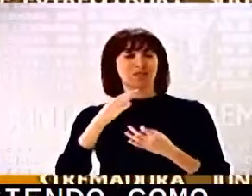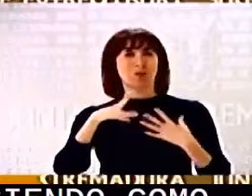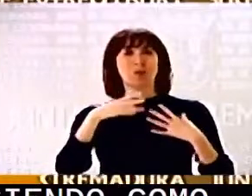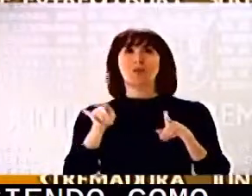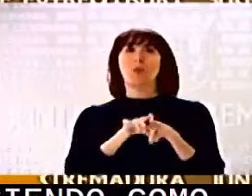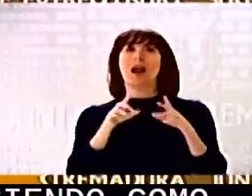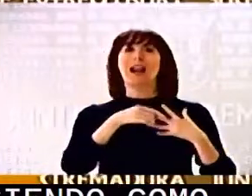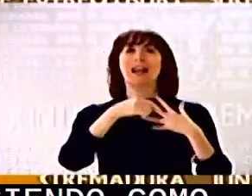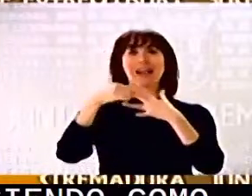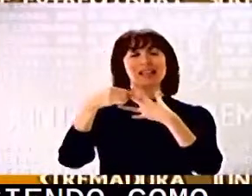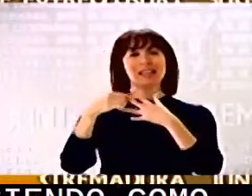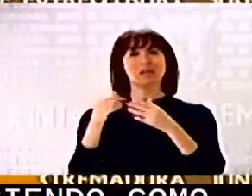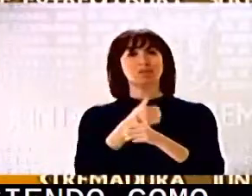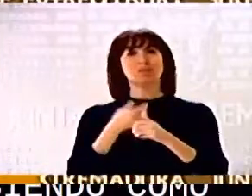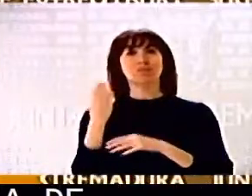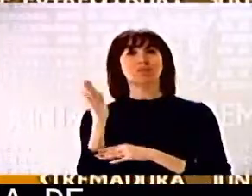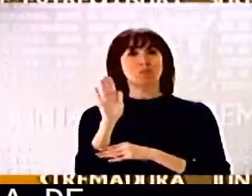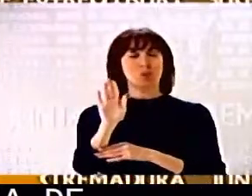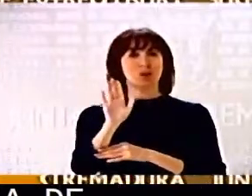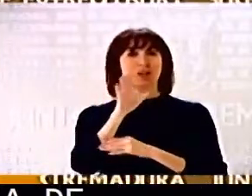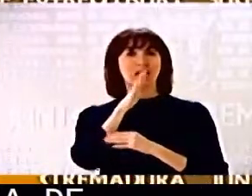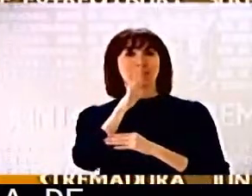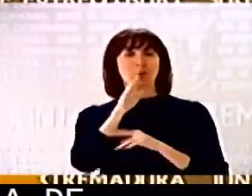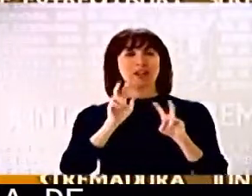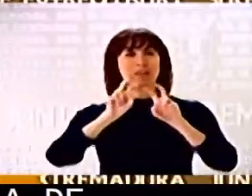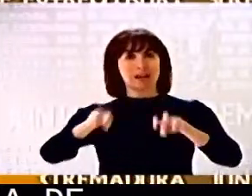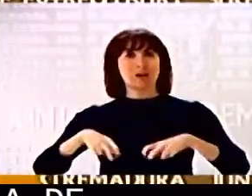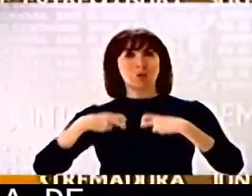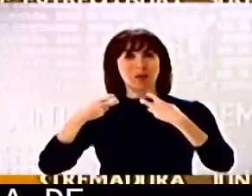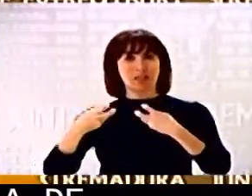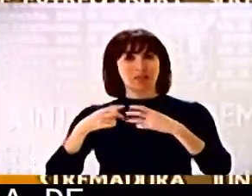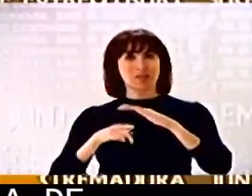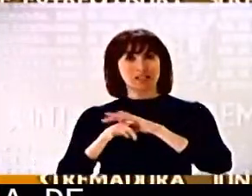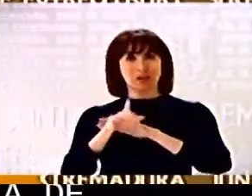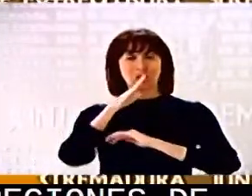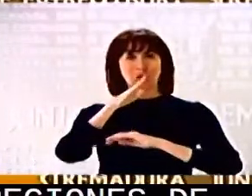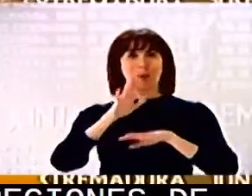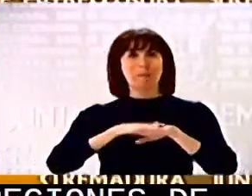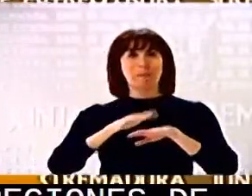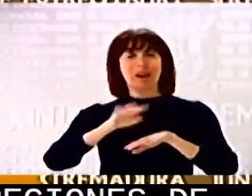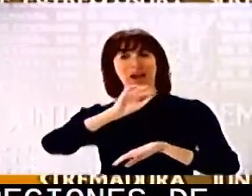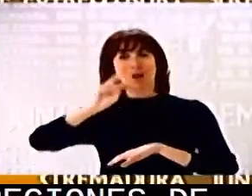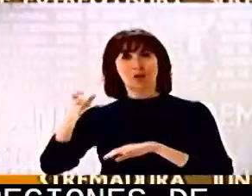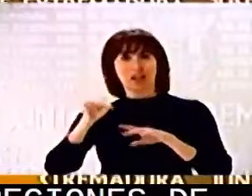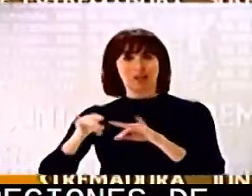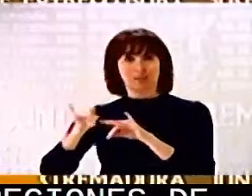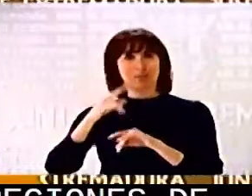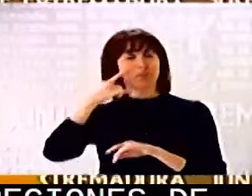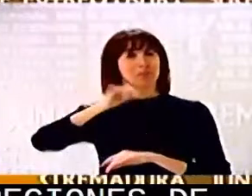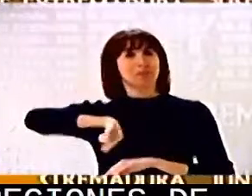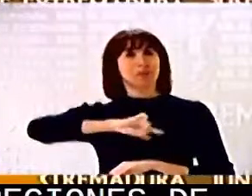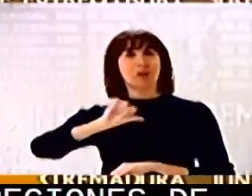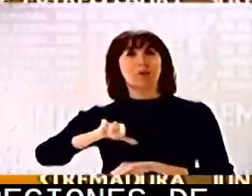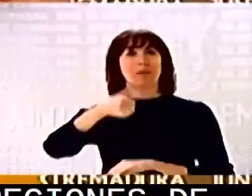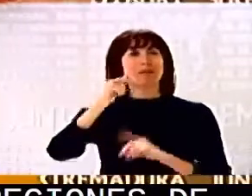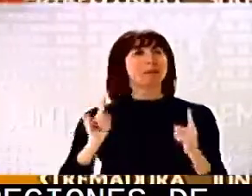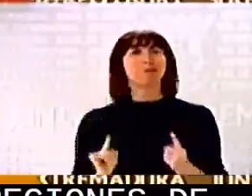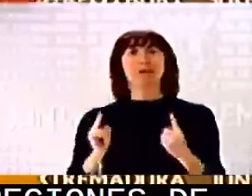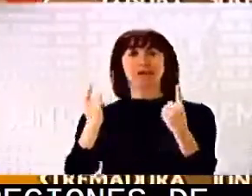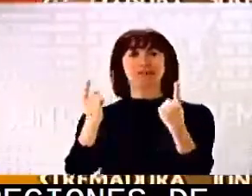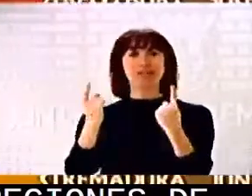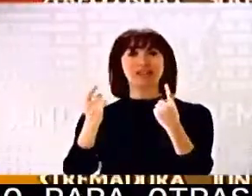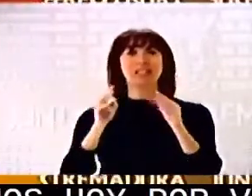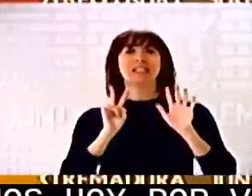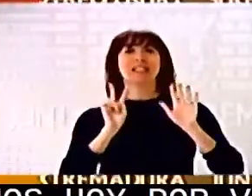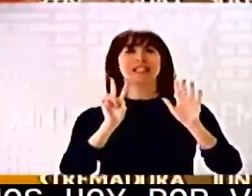espejo en materia de cooperación al desarrollo para otras regiones de nuestro territorio. Aprobamos hoy, por vez primera,